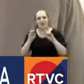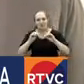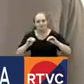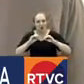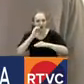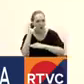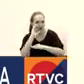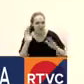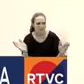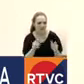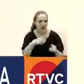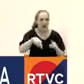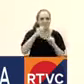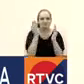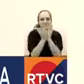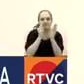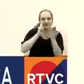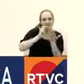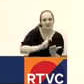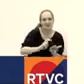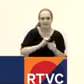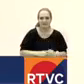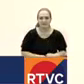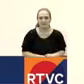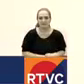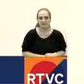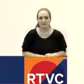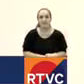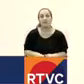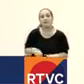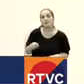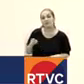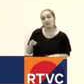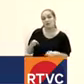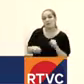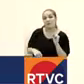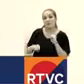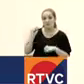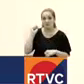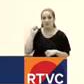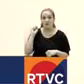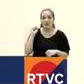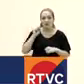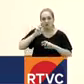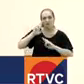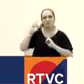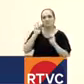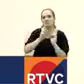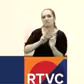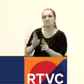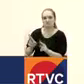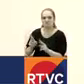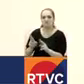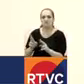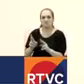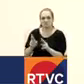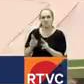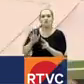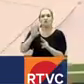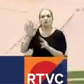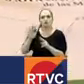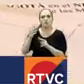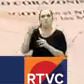motiven a estudiar ciencias. Miguel Ángel ha ganado, ha tenido reconocimientos en Olimpiadas